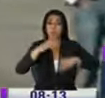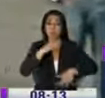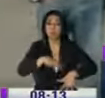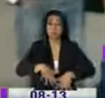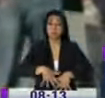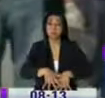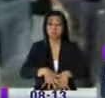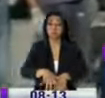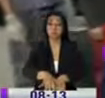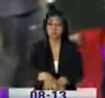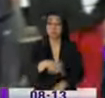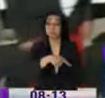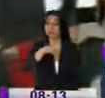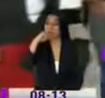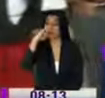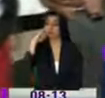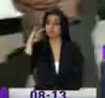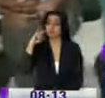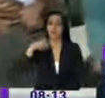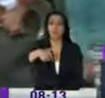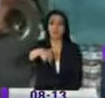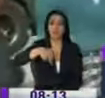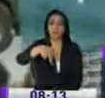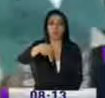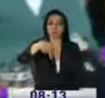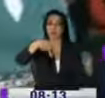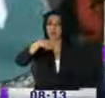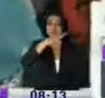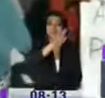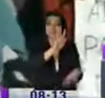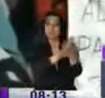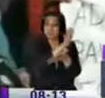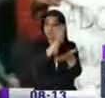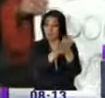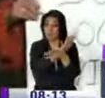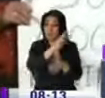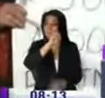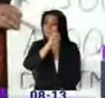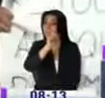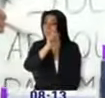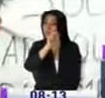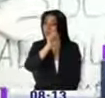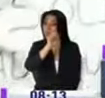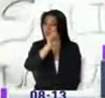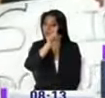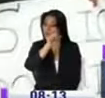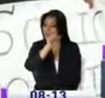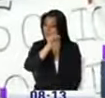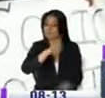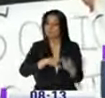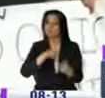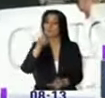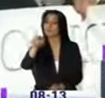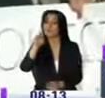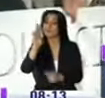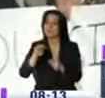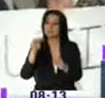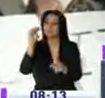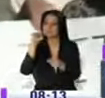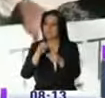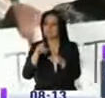Aquí hay niños que suben, bajan porque la escuela, acá arriba la Manuelita Sáenz y acá abajo la Milenio.